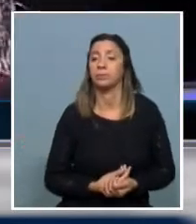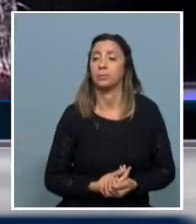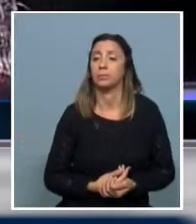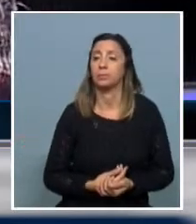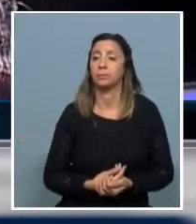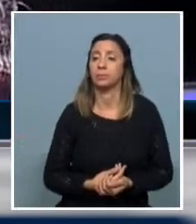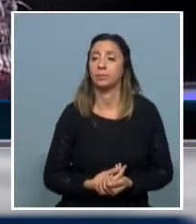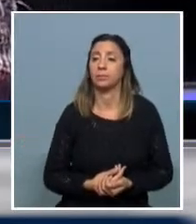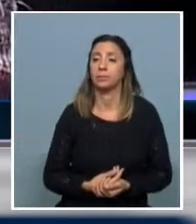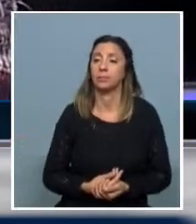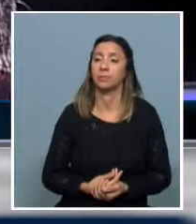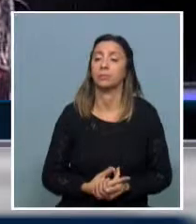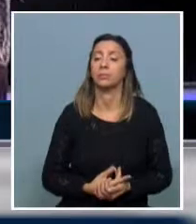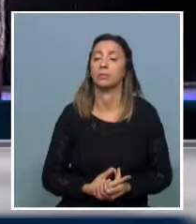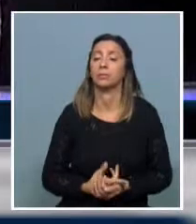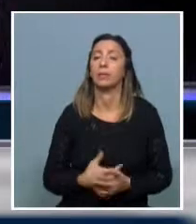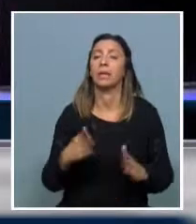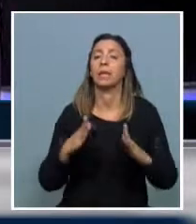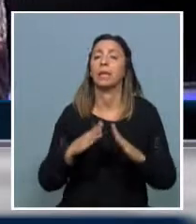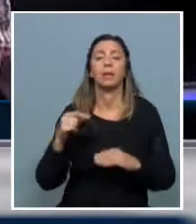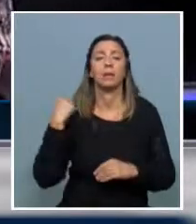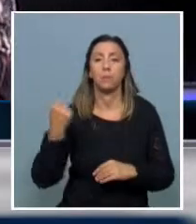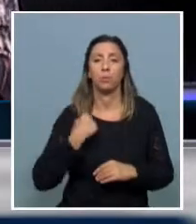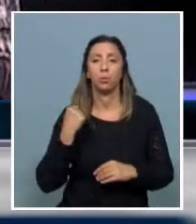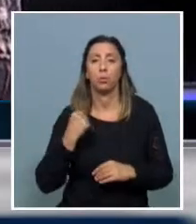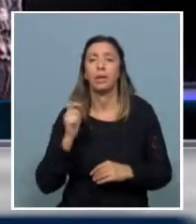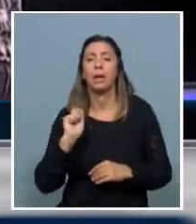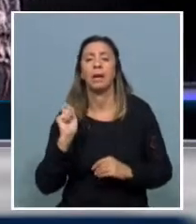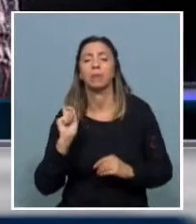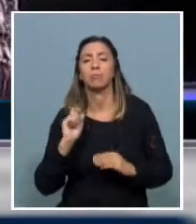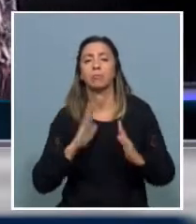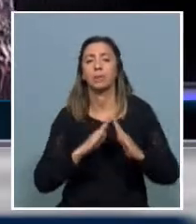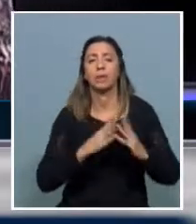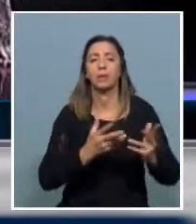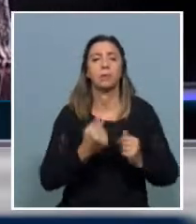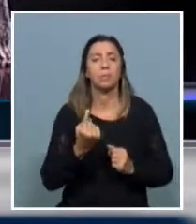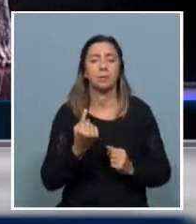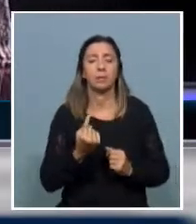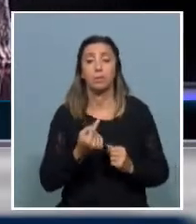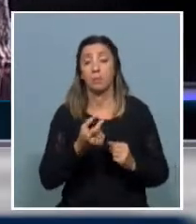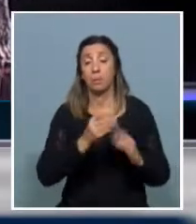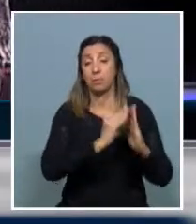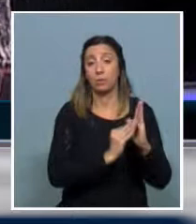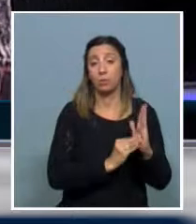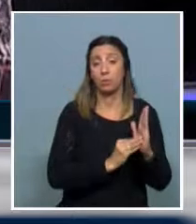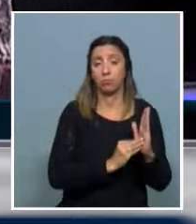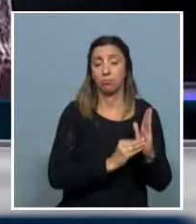determina, porque es muy importante hoy por hoy el tema de las prioridades. Yo di un número de inscriptos que había,